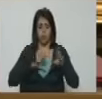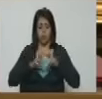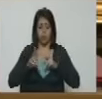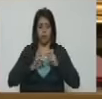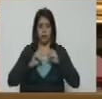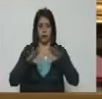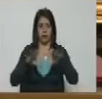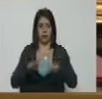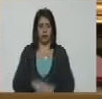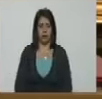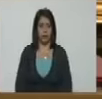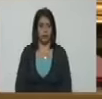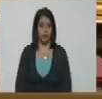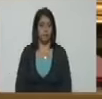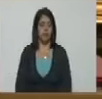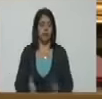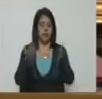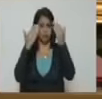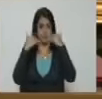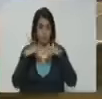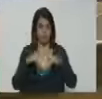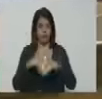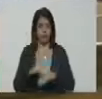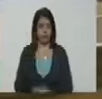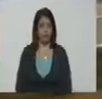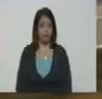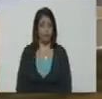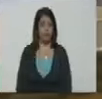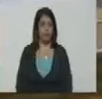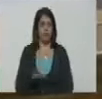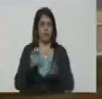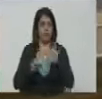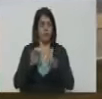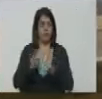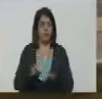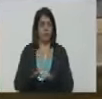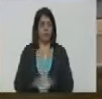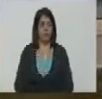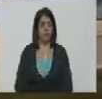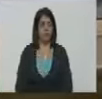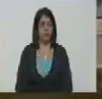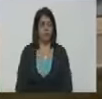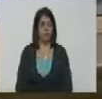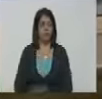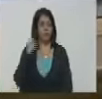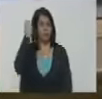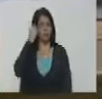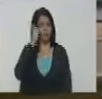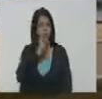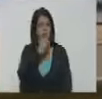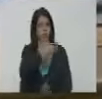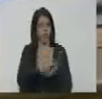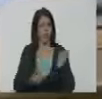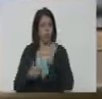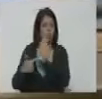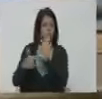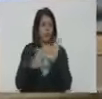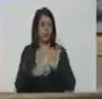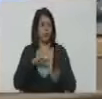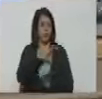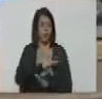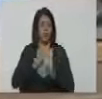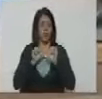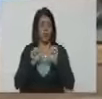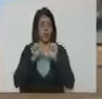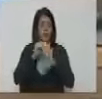las Relaciones Exteriores. Siguiente punto del orden del día, ciudadana secretaria. Considerar el informe presentado por la